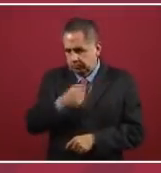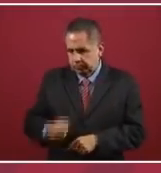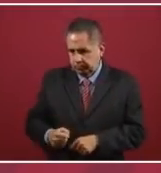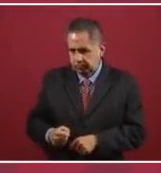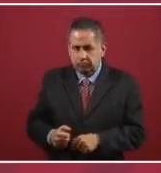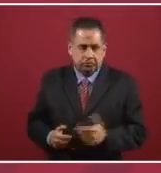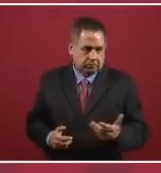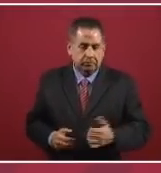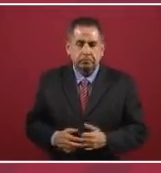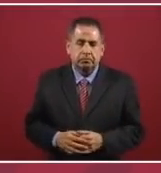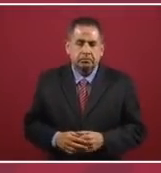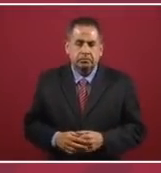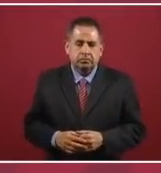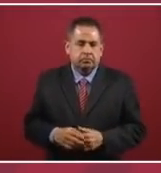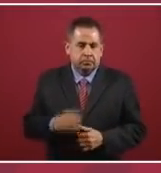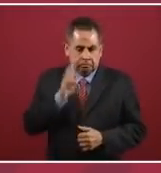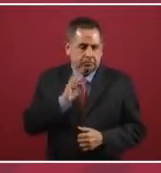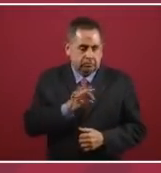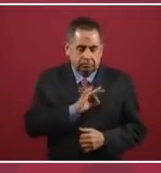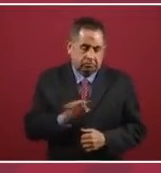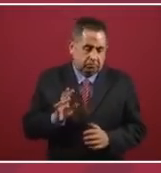Sí, podemos